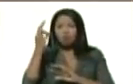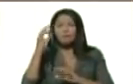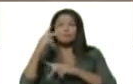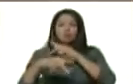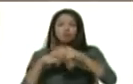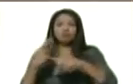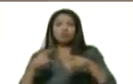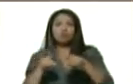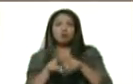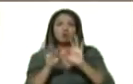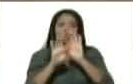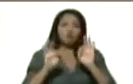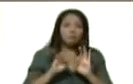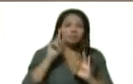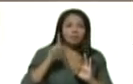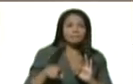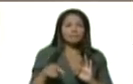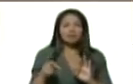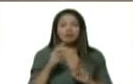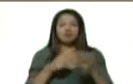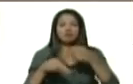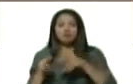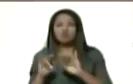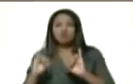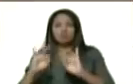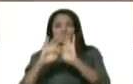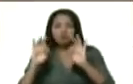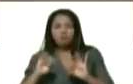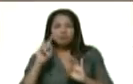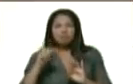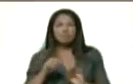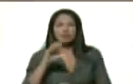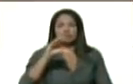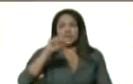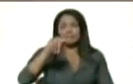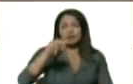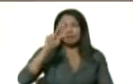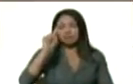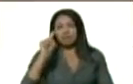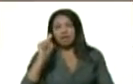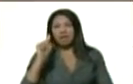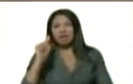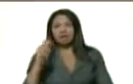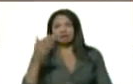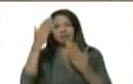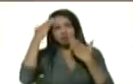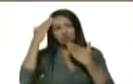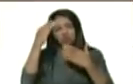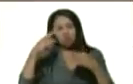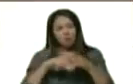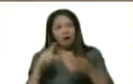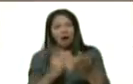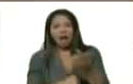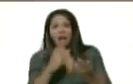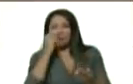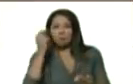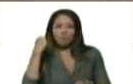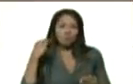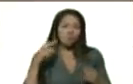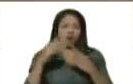productivos de trabajadores como instrumento de construcción del socialismo, los CPT. Le envío un saludo a mis hermanos y hermanas de los